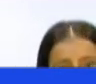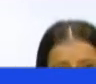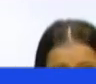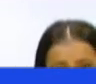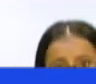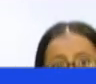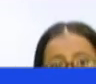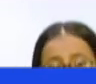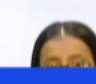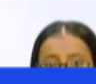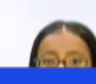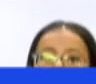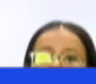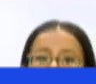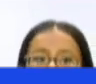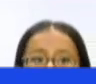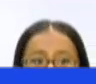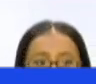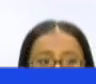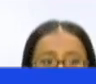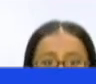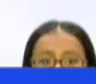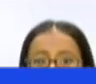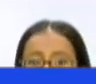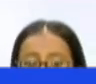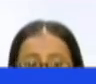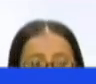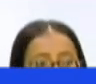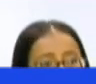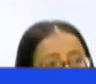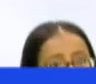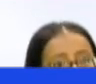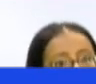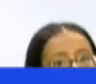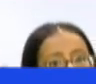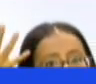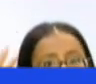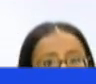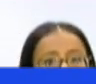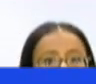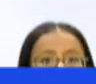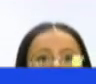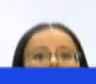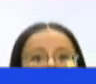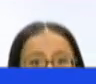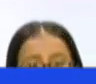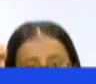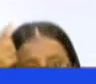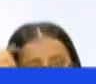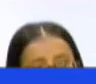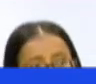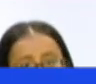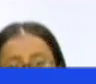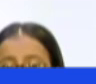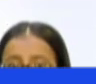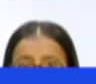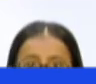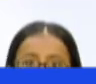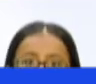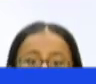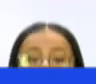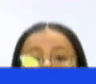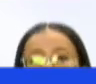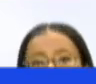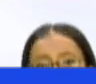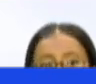Negro Lobo, a recuperar bienes que le habían sido incautados. Sobre este caso, que es el